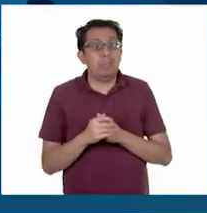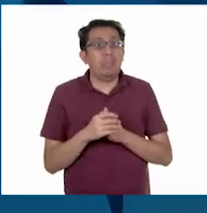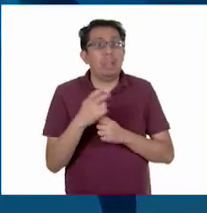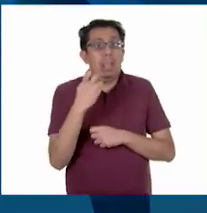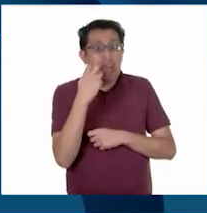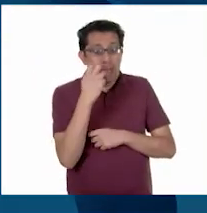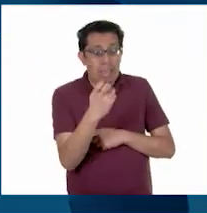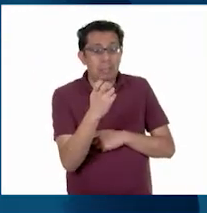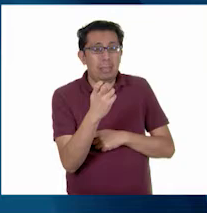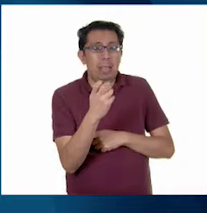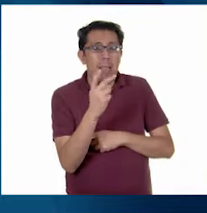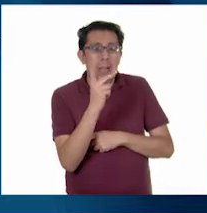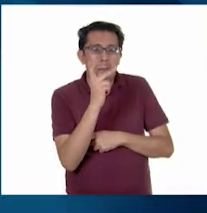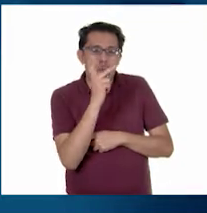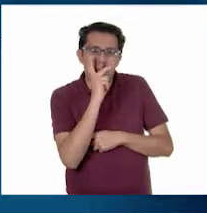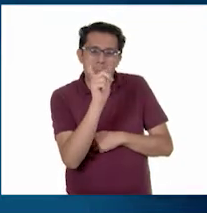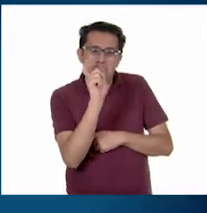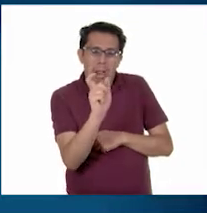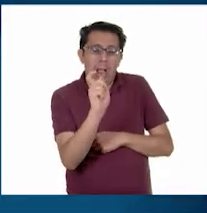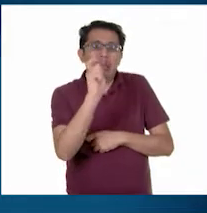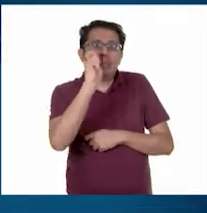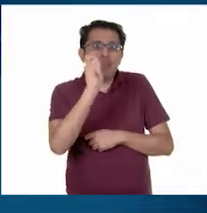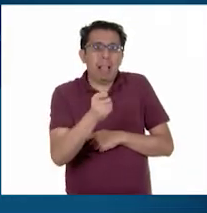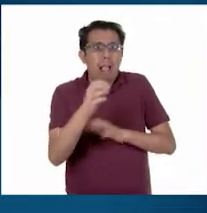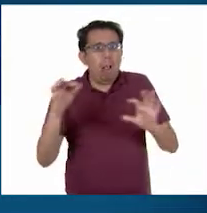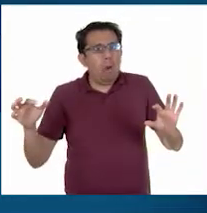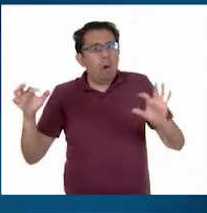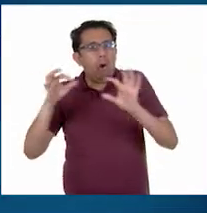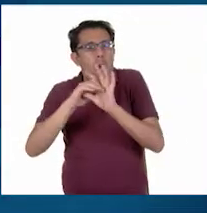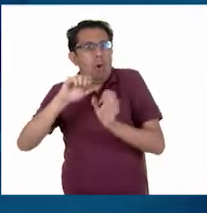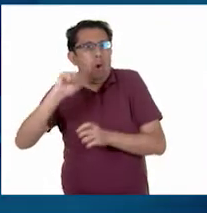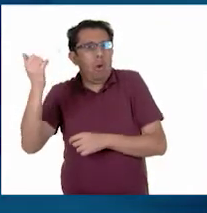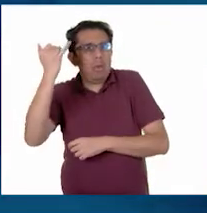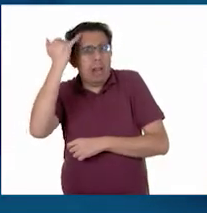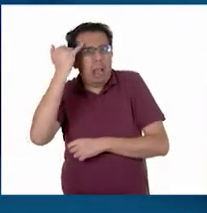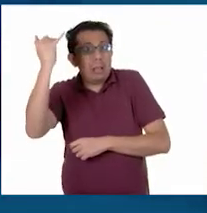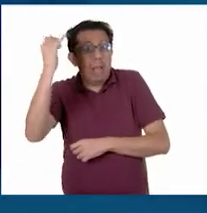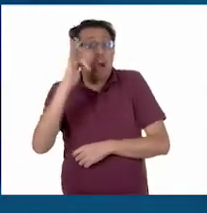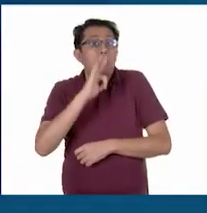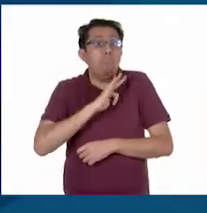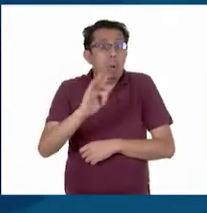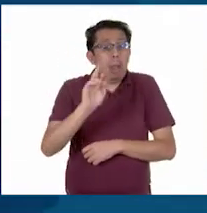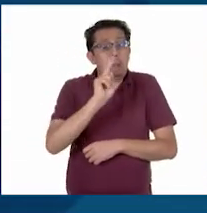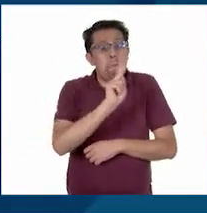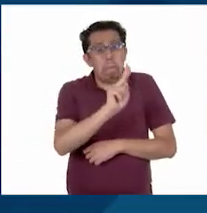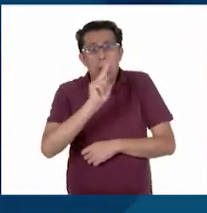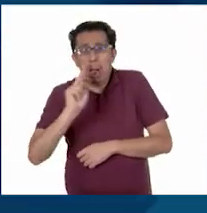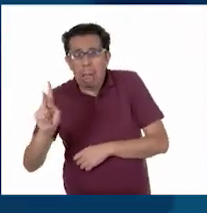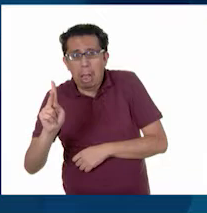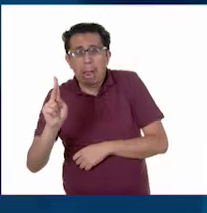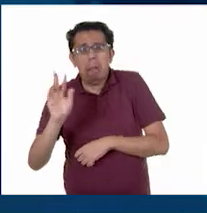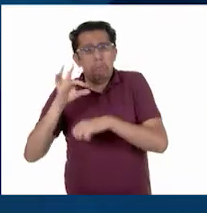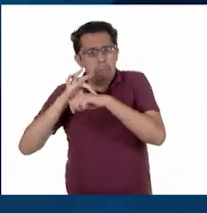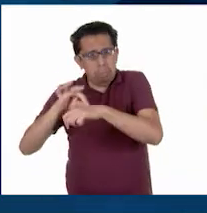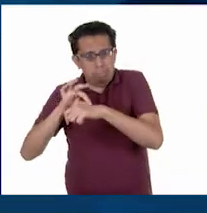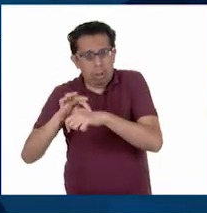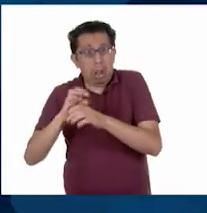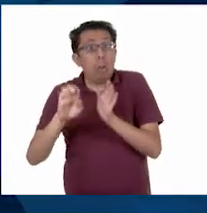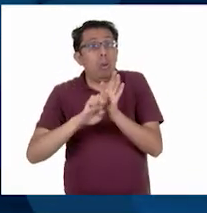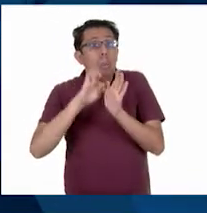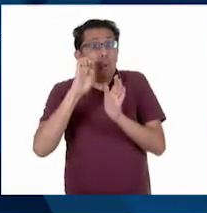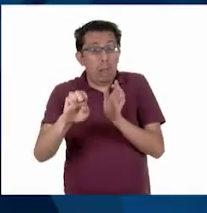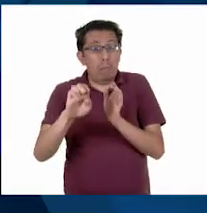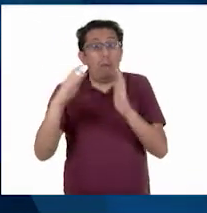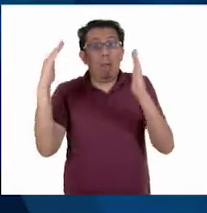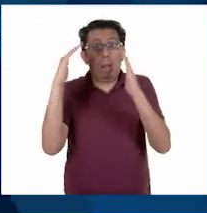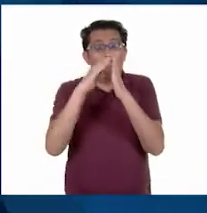con la idea que se busca representar puede ser de una semejanza real. Por ejemplo, esta casa es un